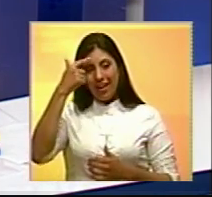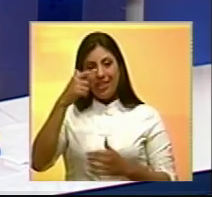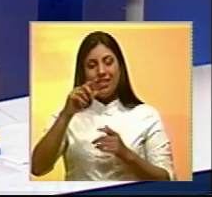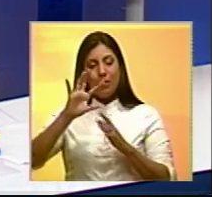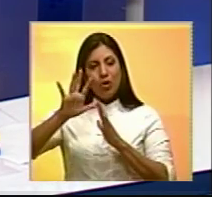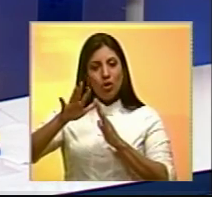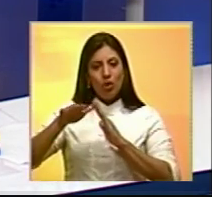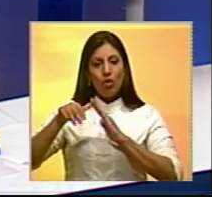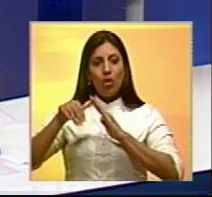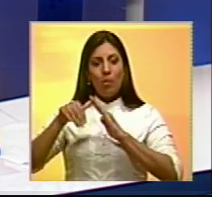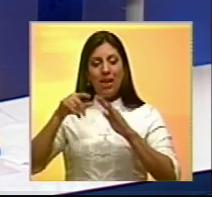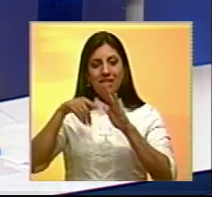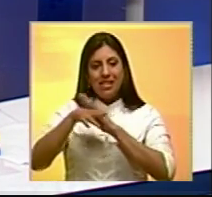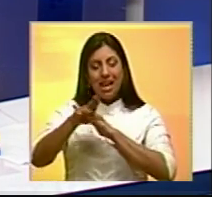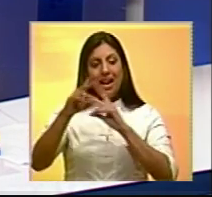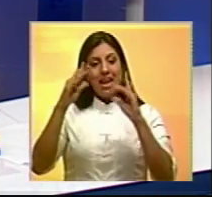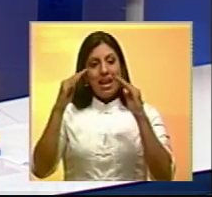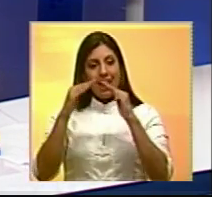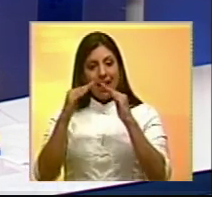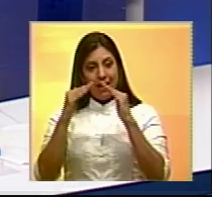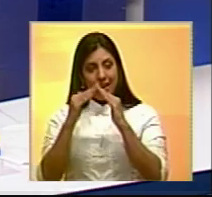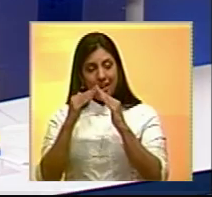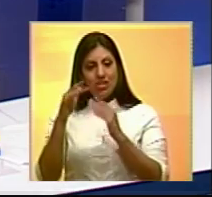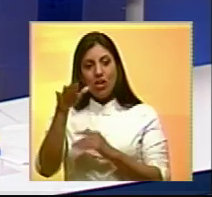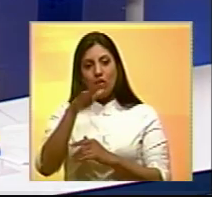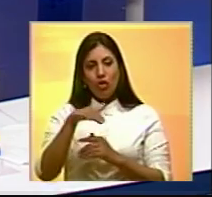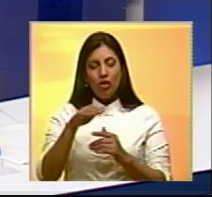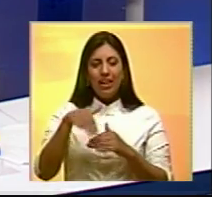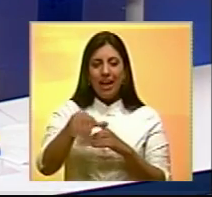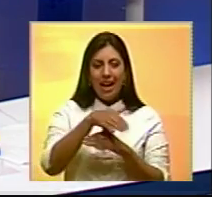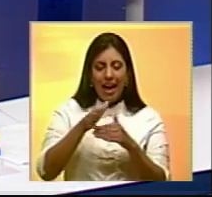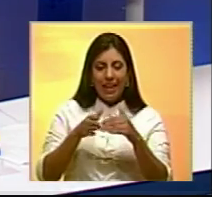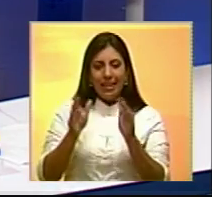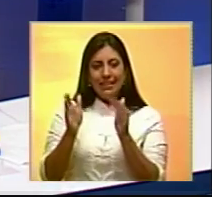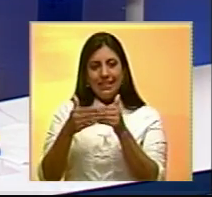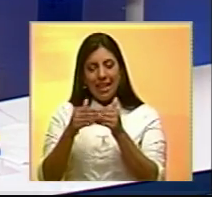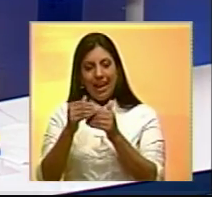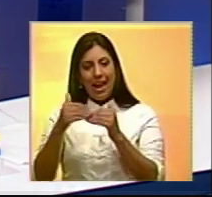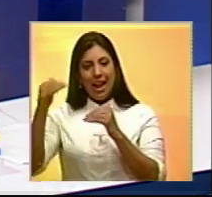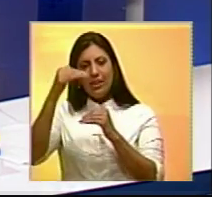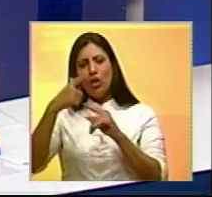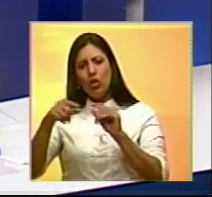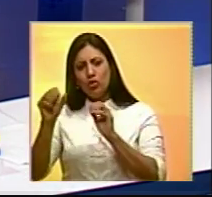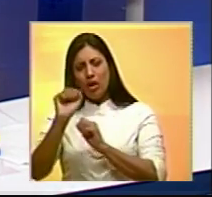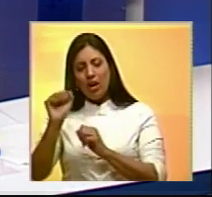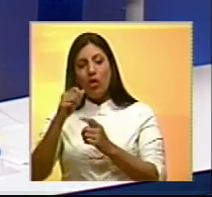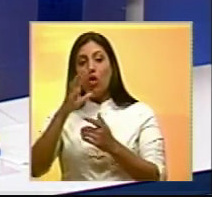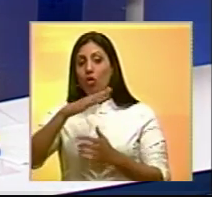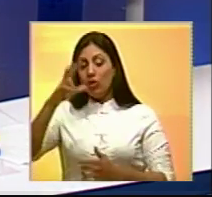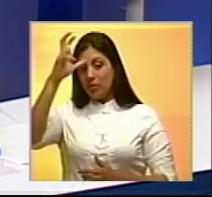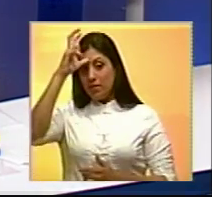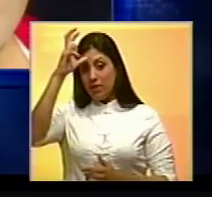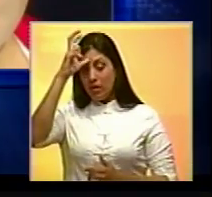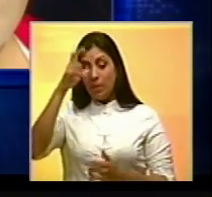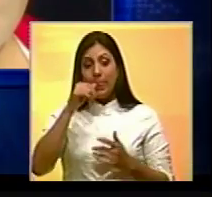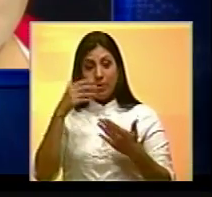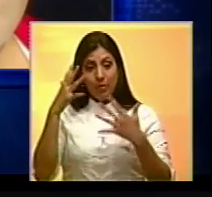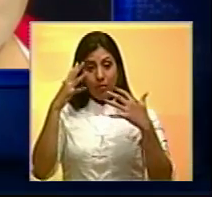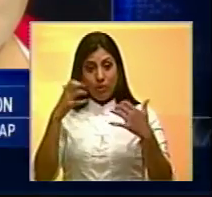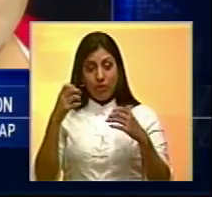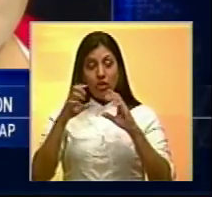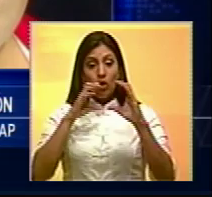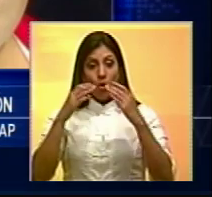ser atracada cuando salía de su residencia en la calle Puruche, entre los callejones Sierra Alta y Chevrolet, en Coro, Estado Falcón. La profesional